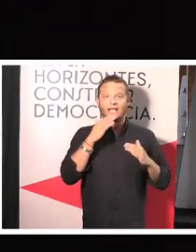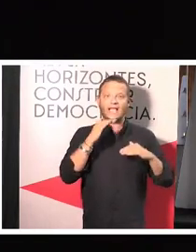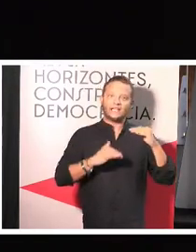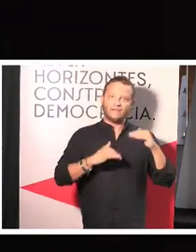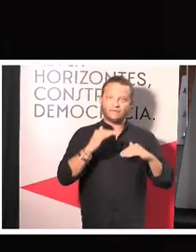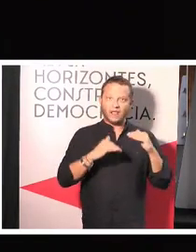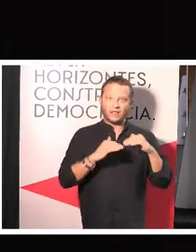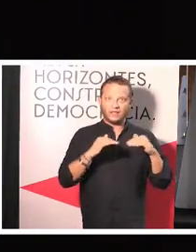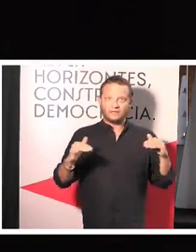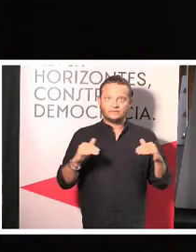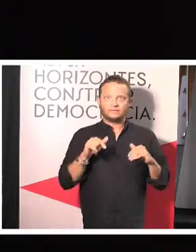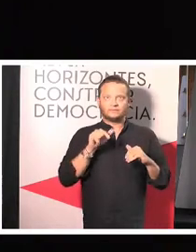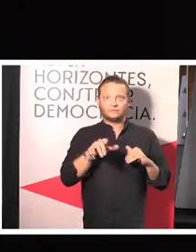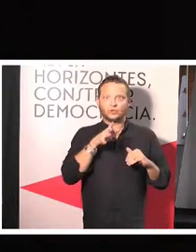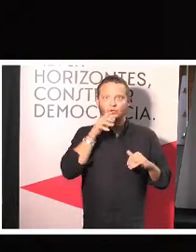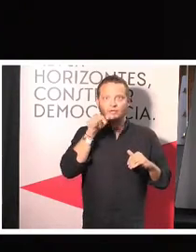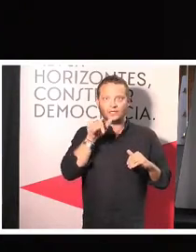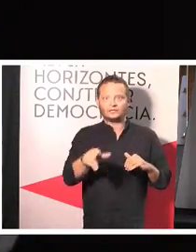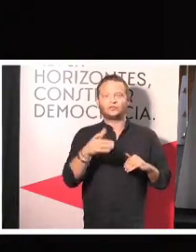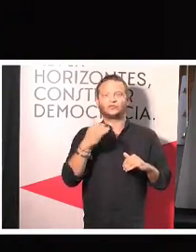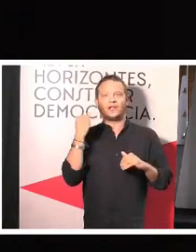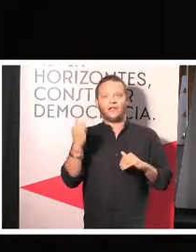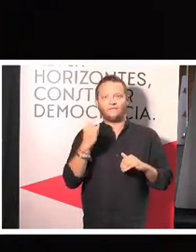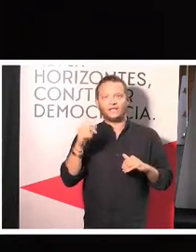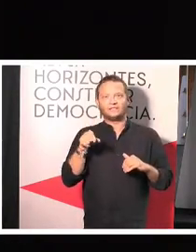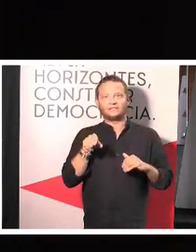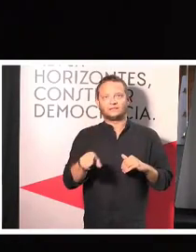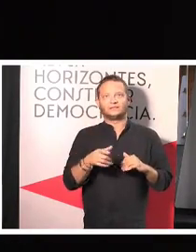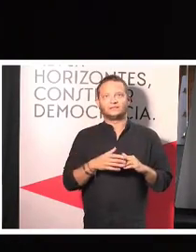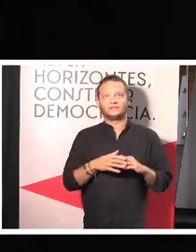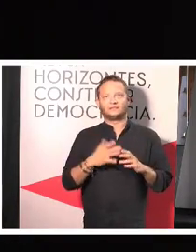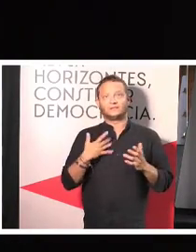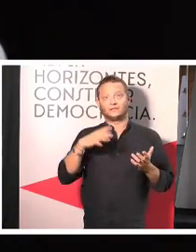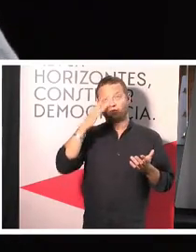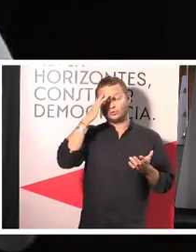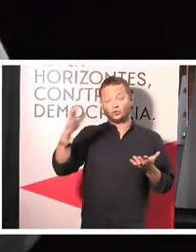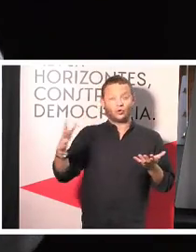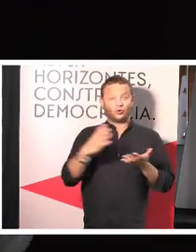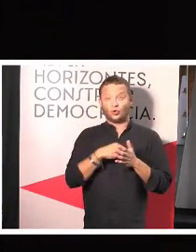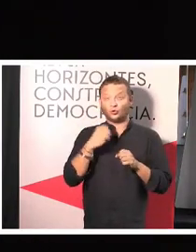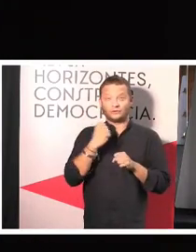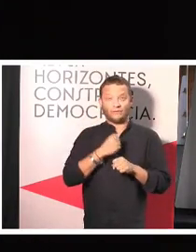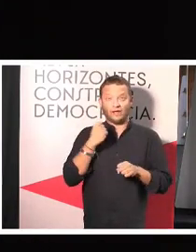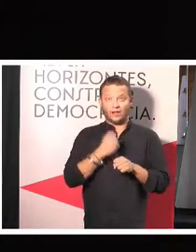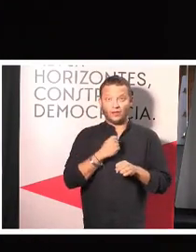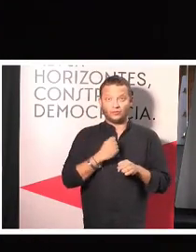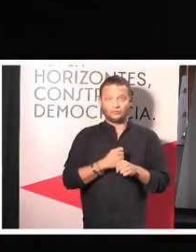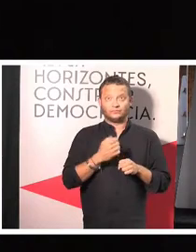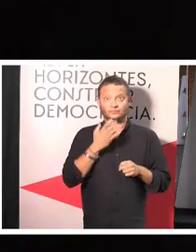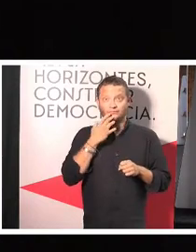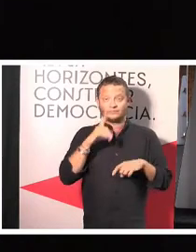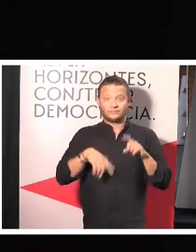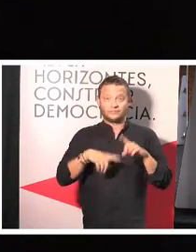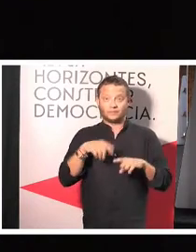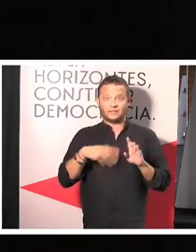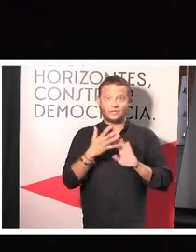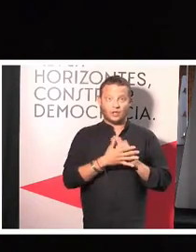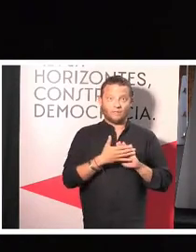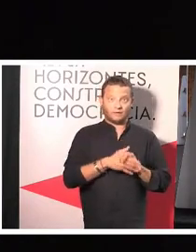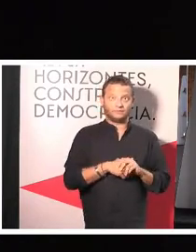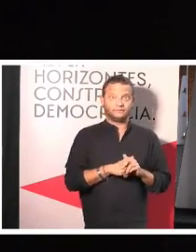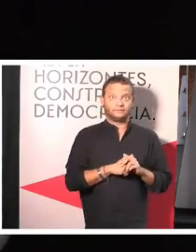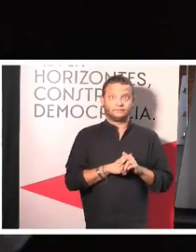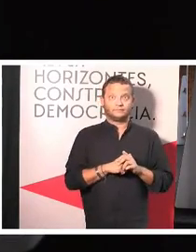equilibrada, puesto que ellos son sus propios jefes, ¿no?, y ese es el sueño de todo trabajador, ¿no?, según nos habrían vendido.